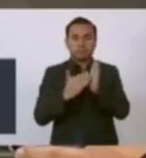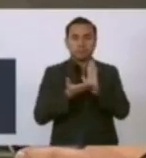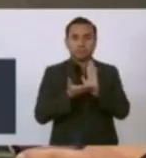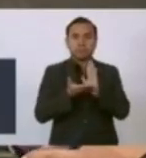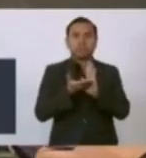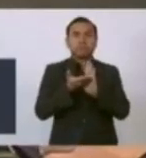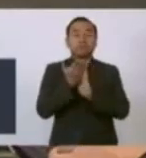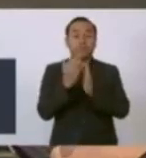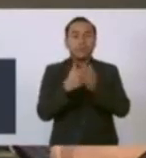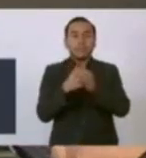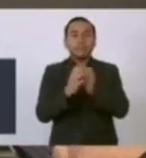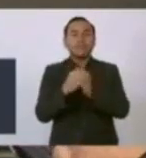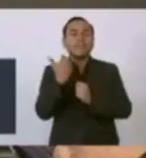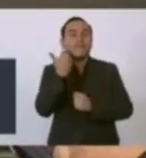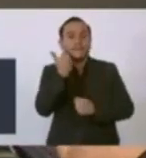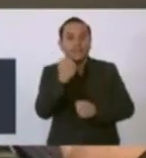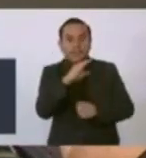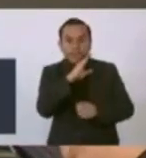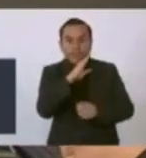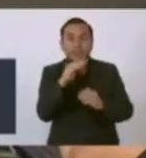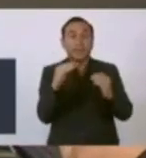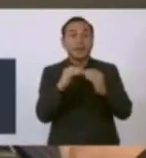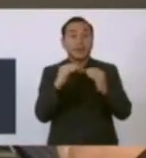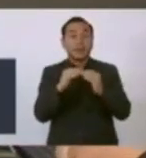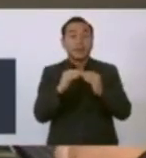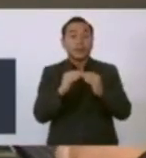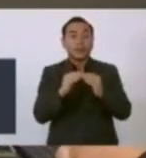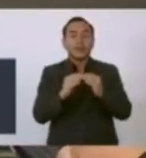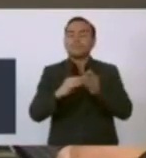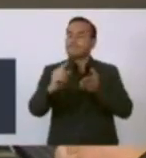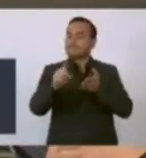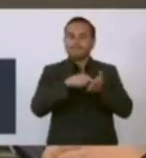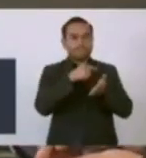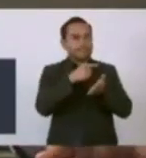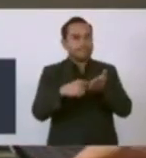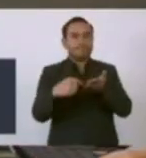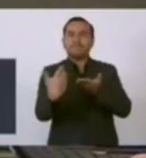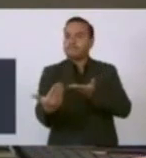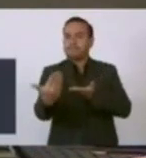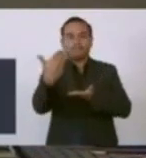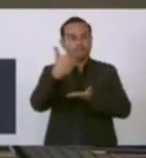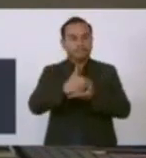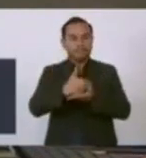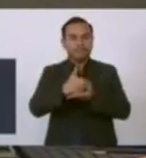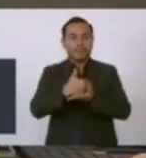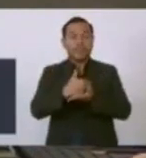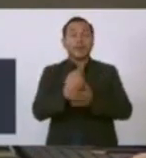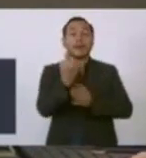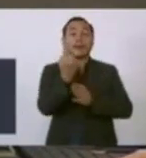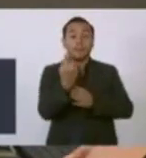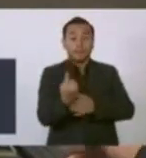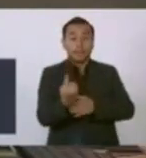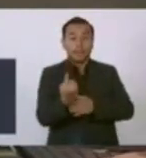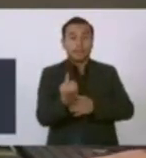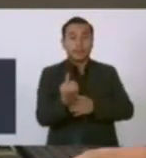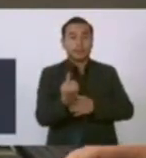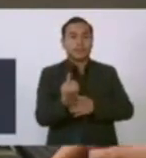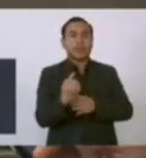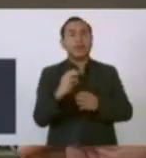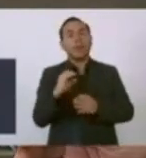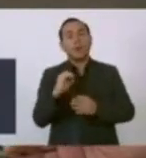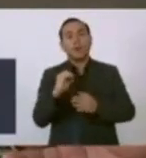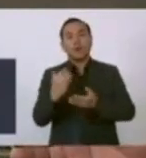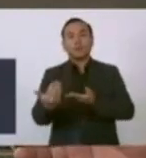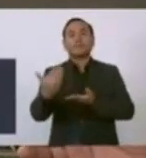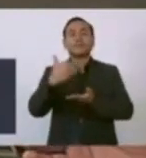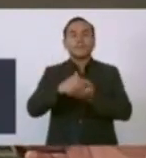de casos, también decretamos la cancelación de entrada de personas que hubieran estado o que estuvieran